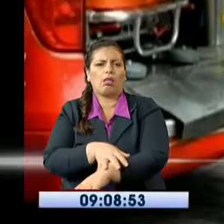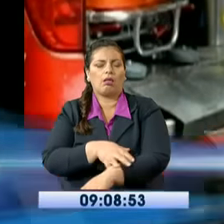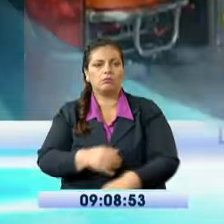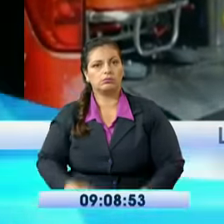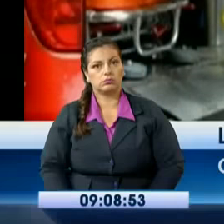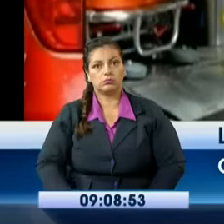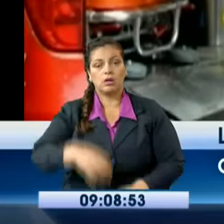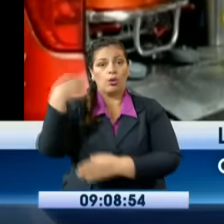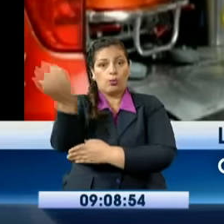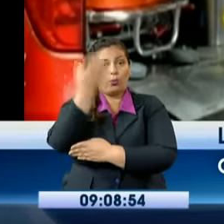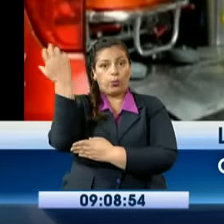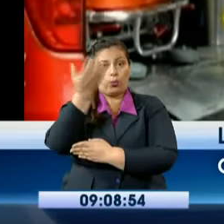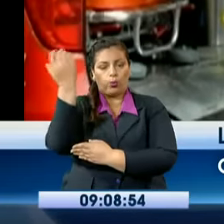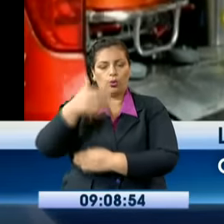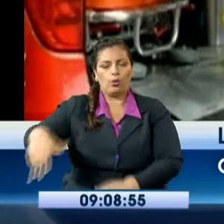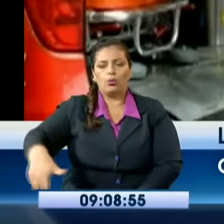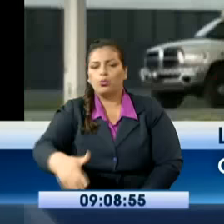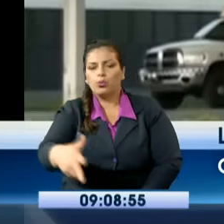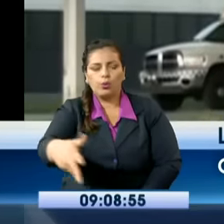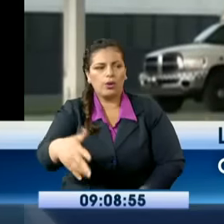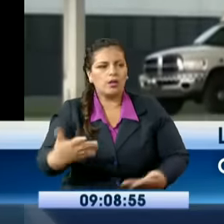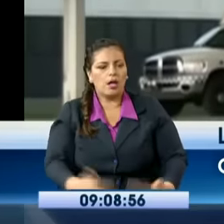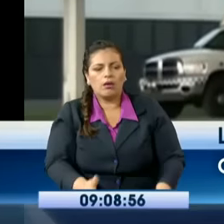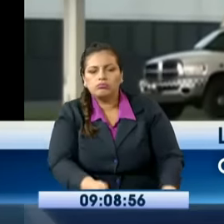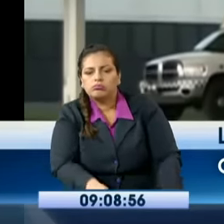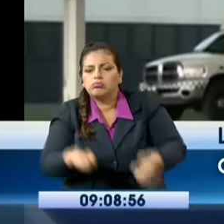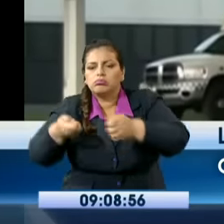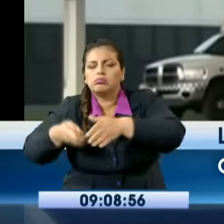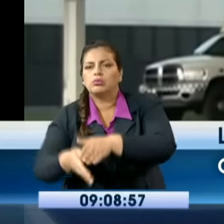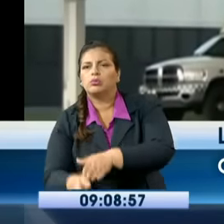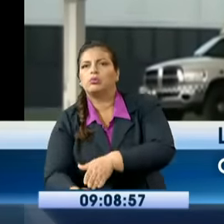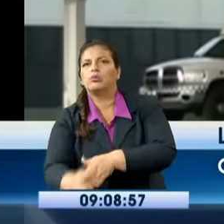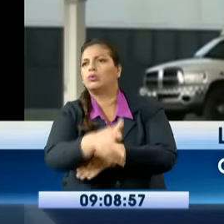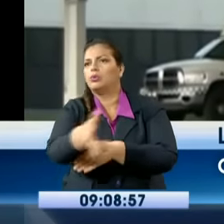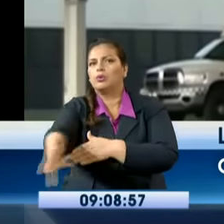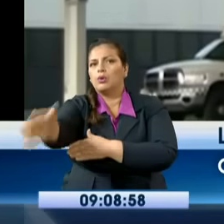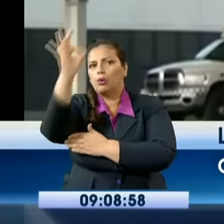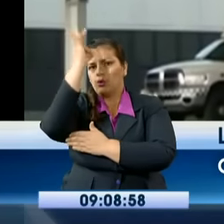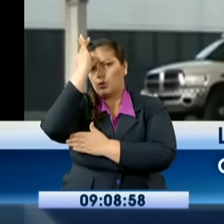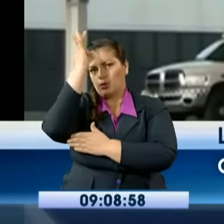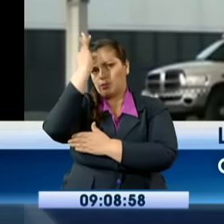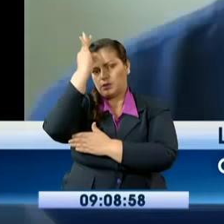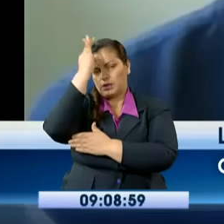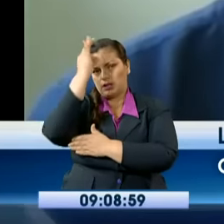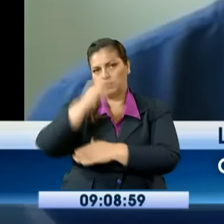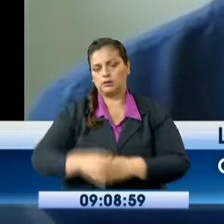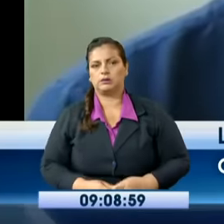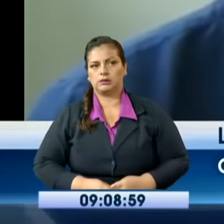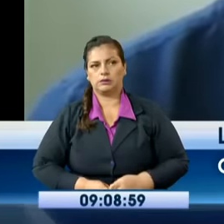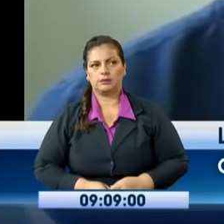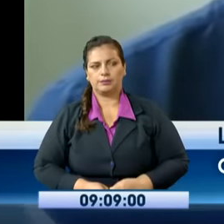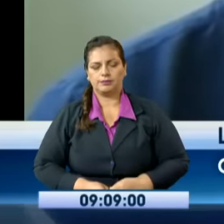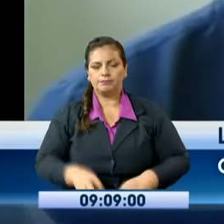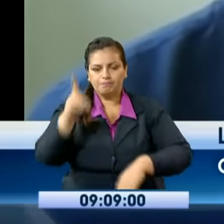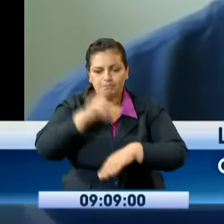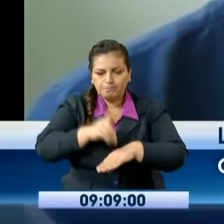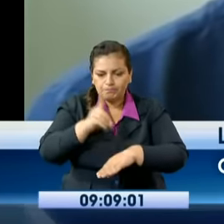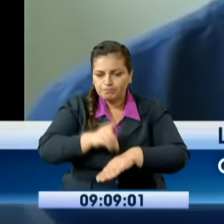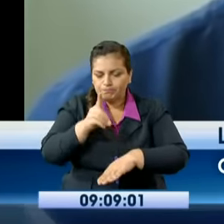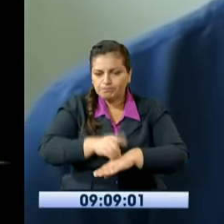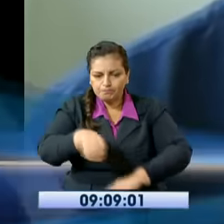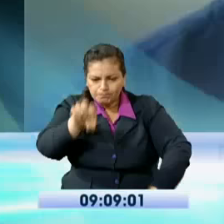paramédicos, quienes la asistieron para trasladarla al área de emergencias del Hospital General Puyo, donde fue internada. En peso, porte, con